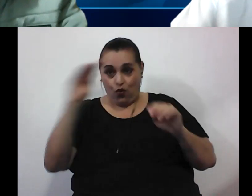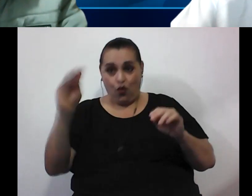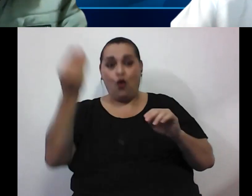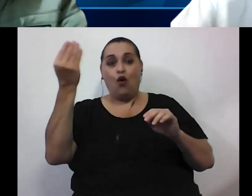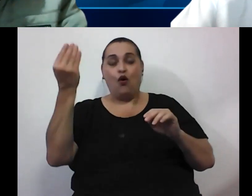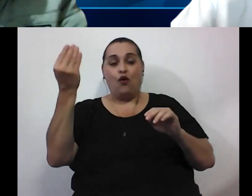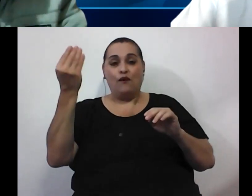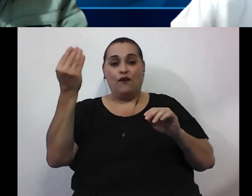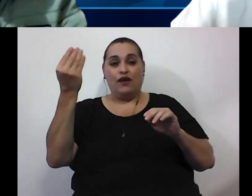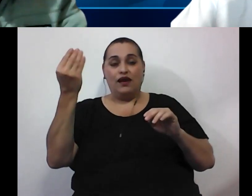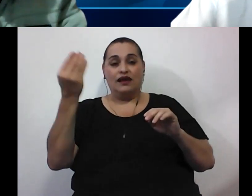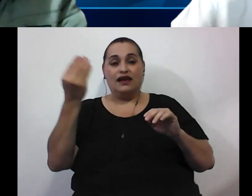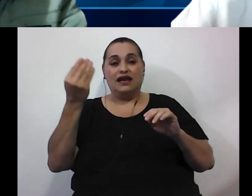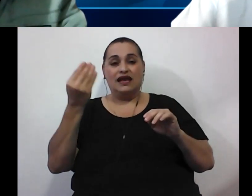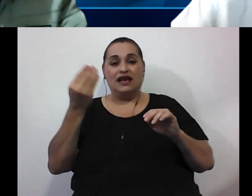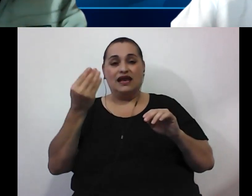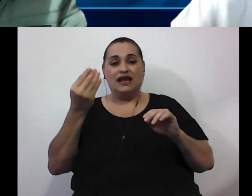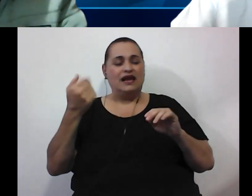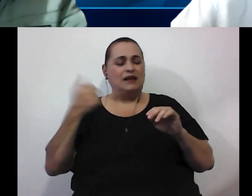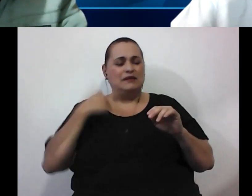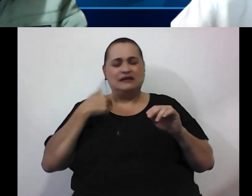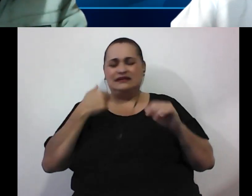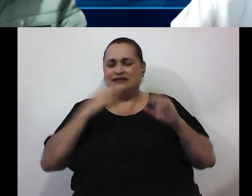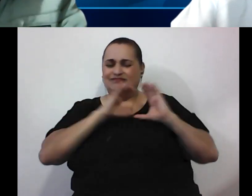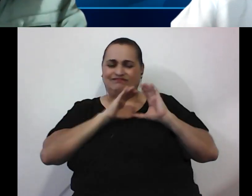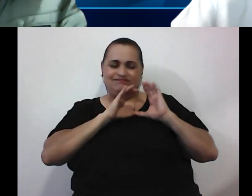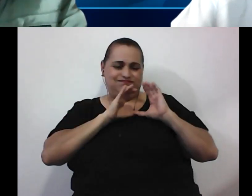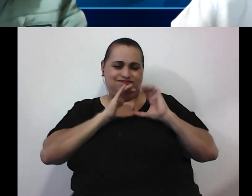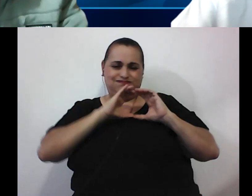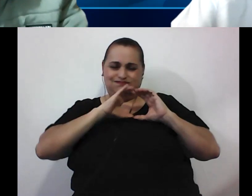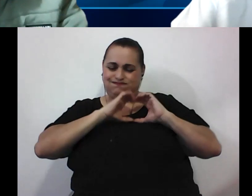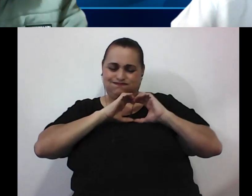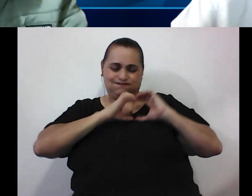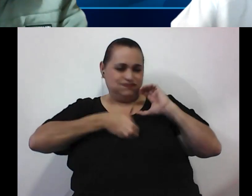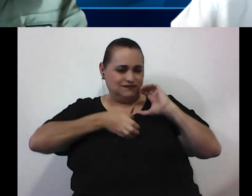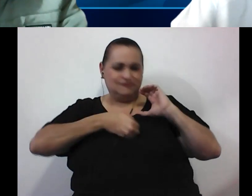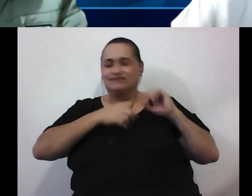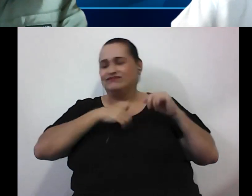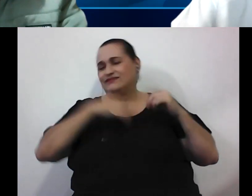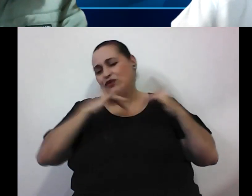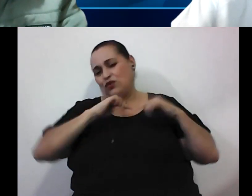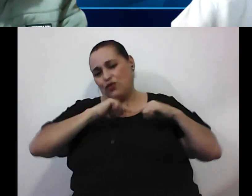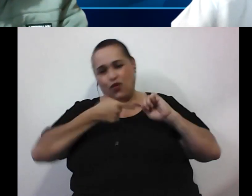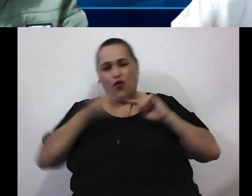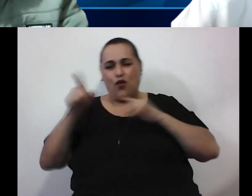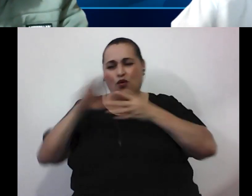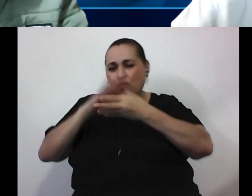no menciono más, pero me partió el corazón, me partió el corazón, las vivencias,